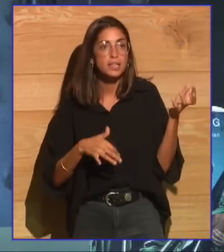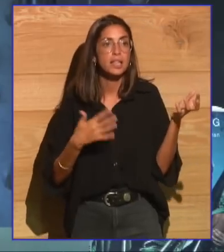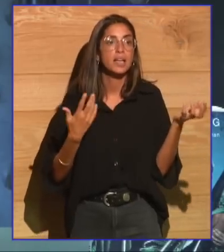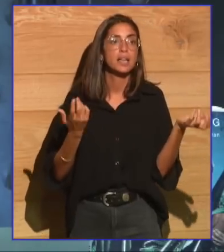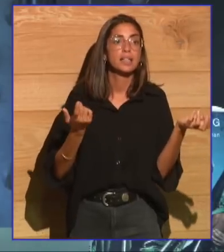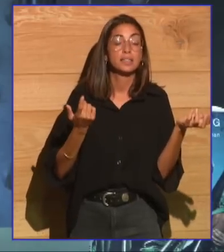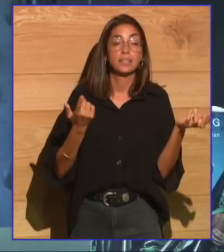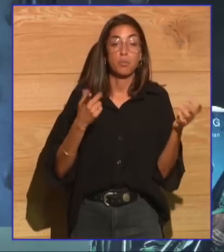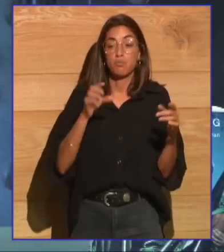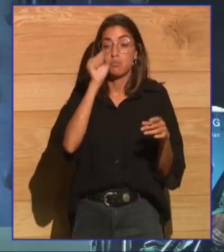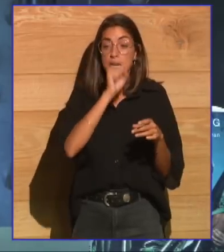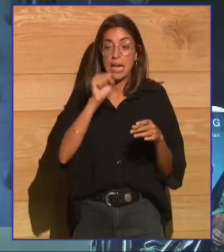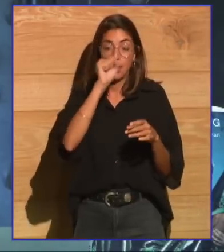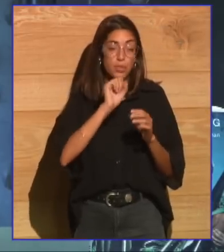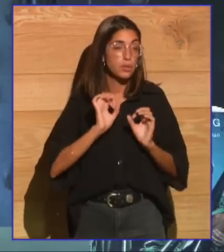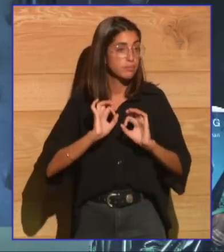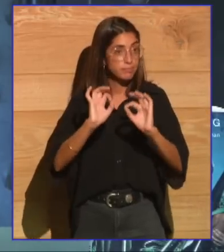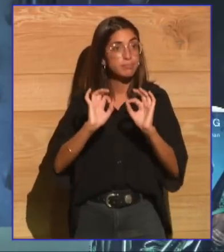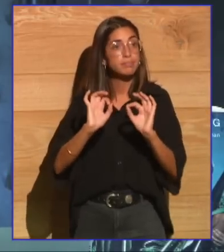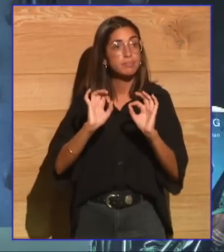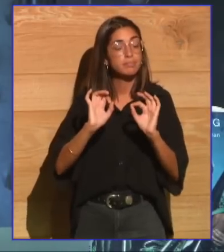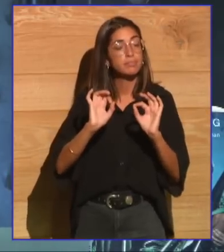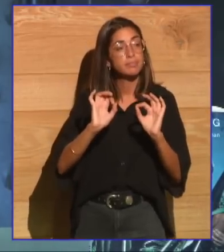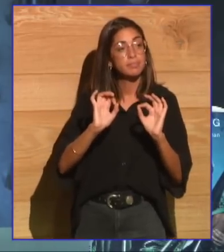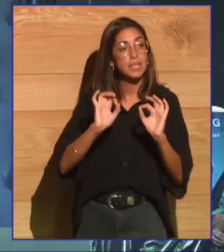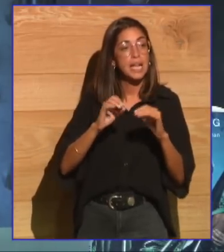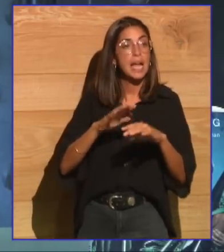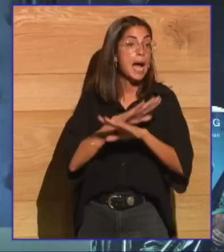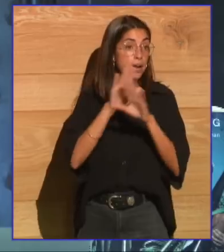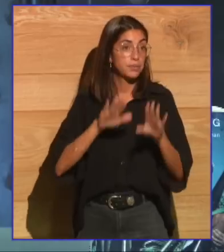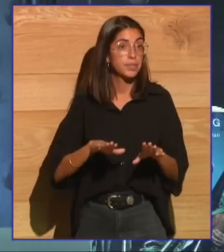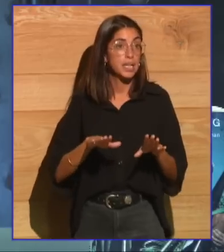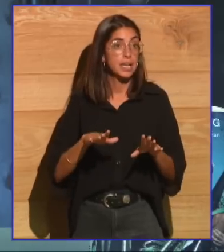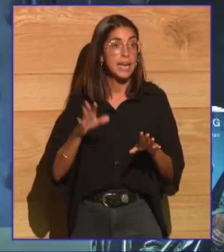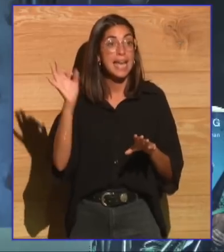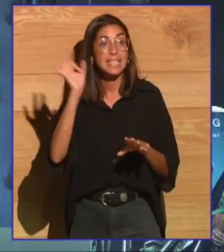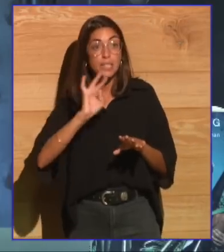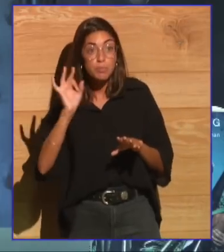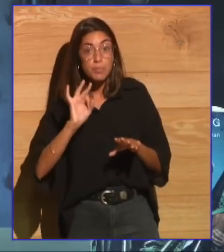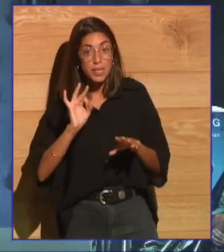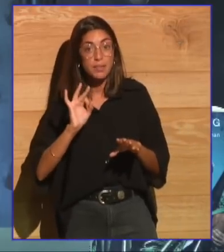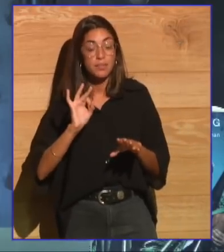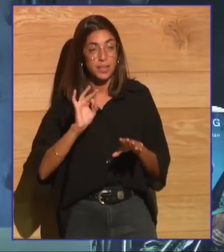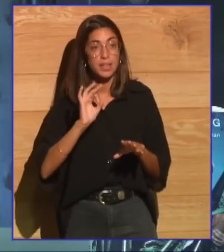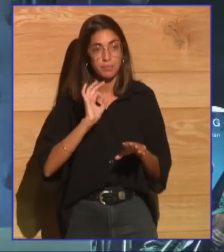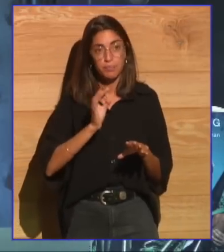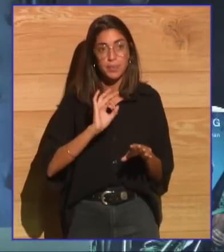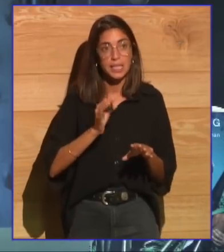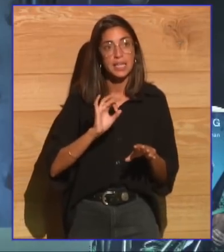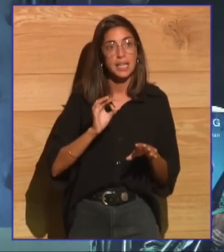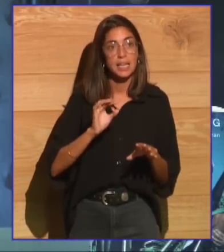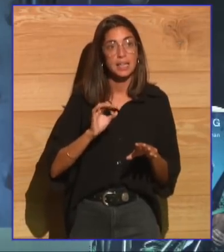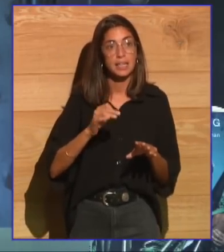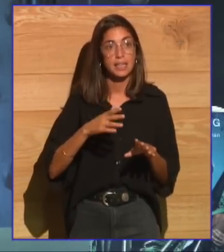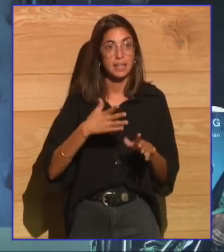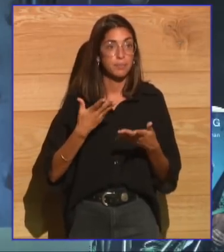esta expresión y luego hacer el juego y spielberg efectivamente se reserva creo que era el segundo de